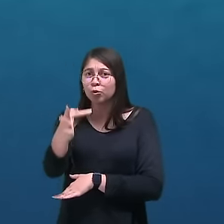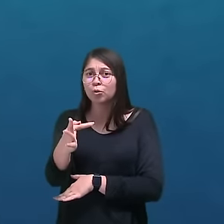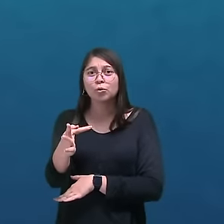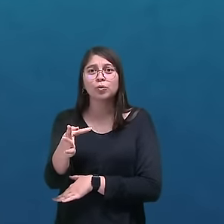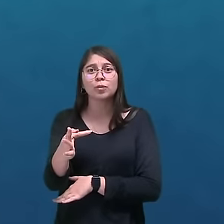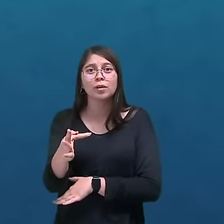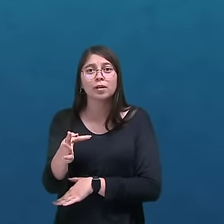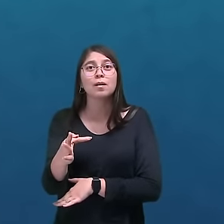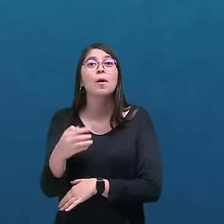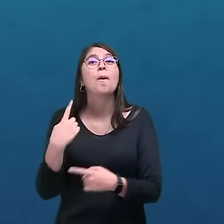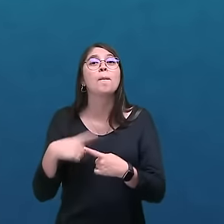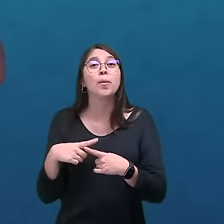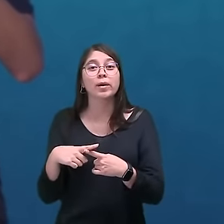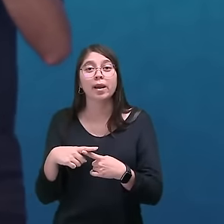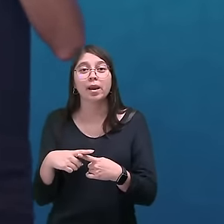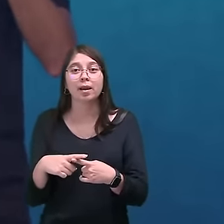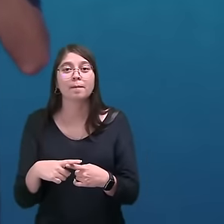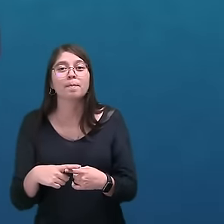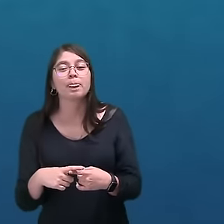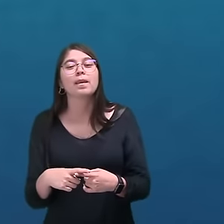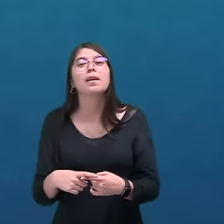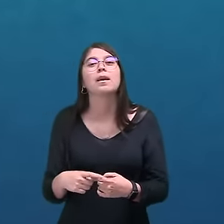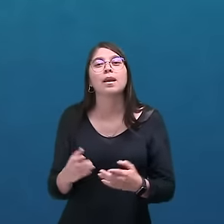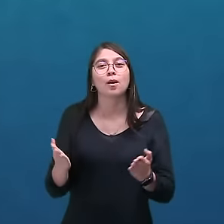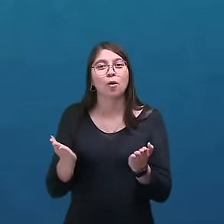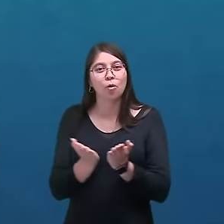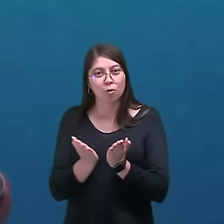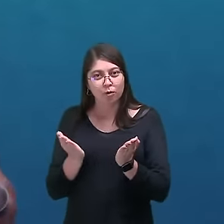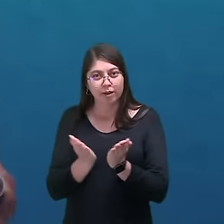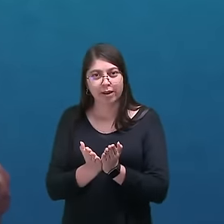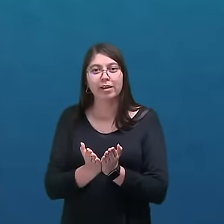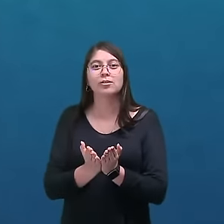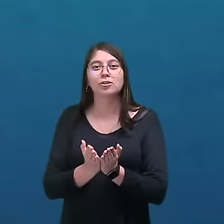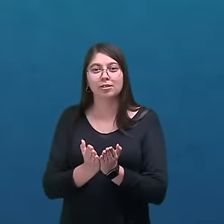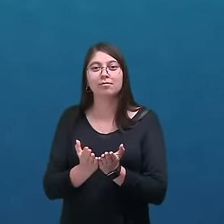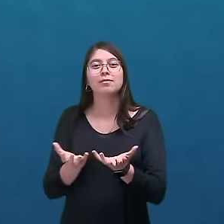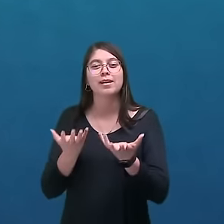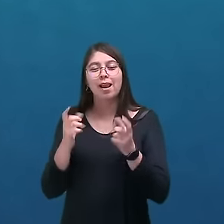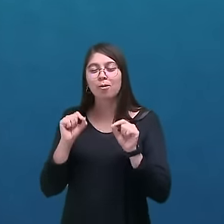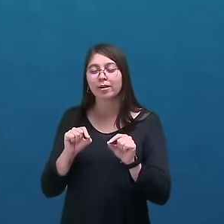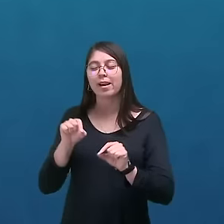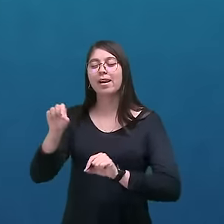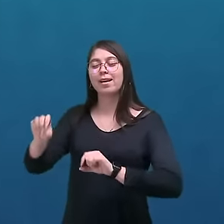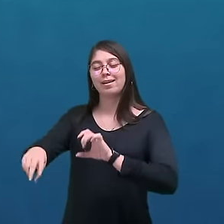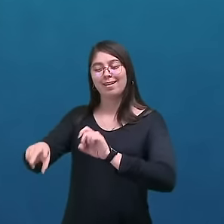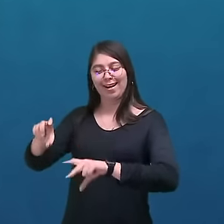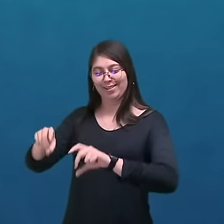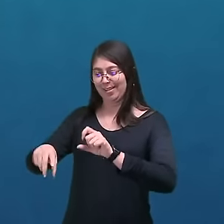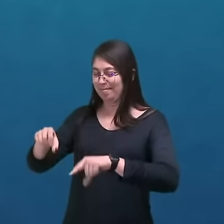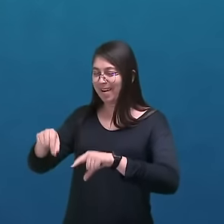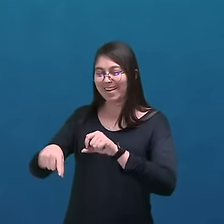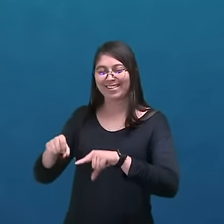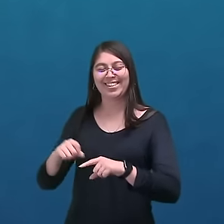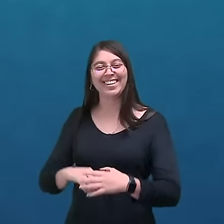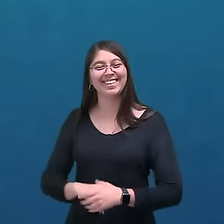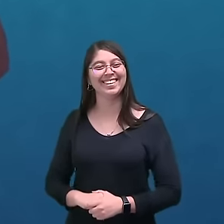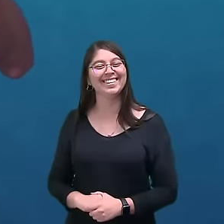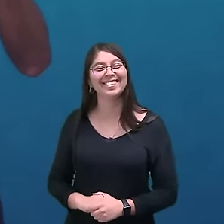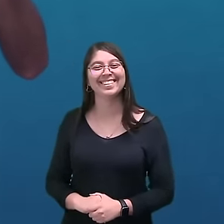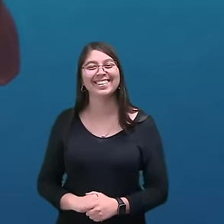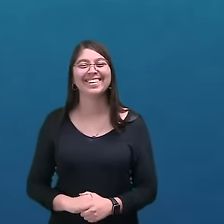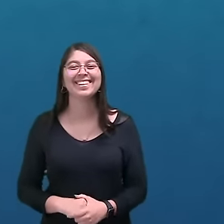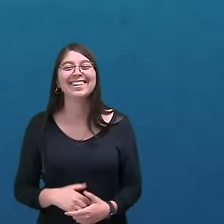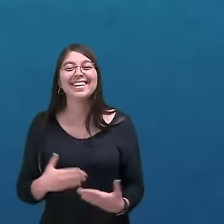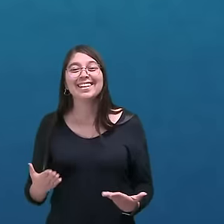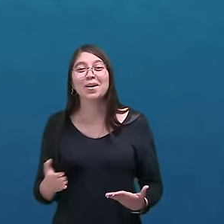fruto. El creyente visionario quiere a simiente. A promessa di Dio non è che il vincer